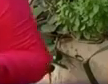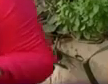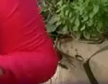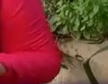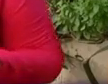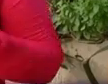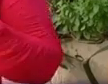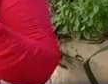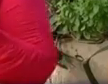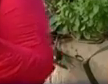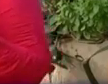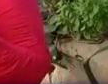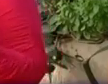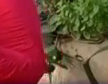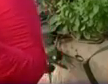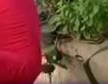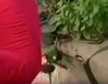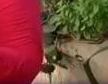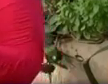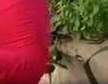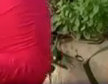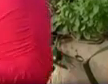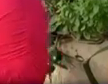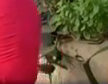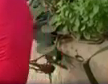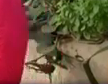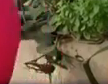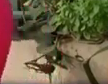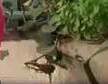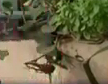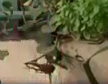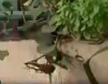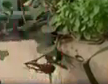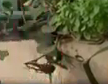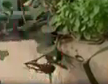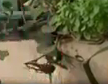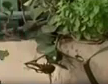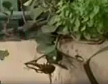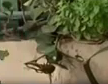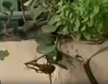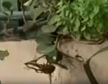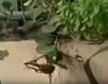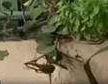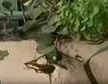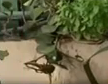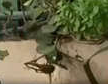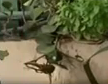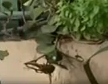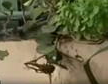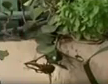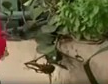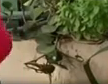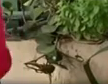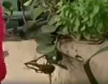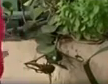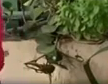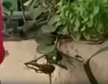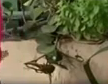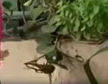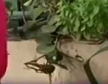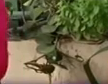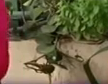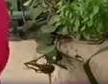lo contrario, hay que ayudarse mutuamente. Y esa gatica de María Ramos debe aprender a aceptar a sus amigos con sus